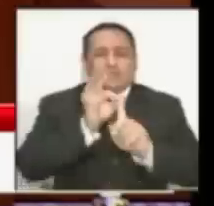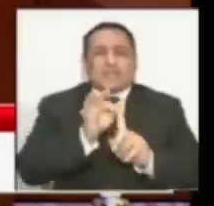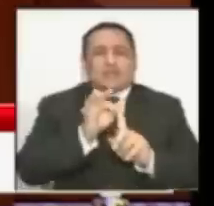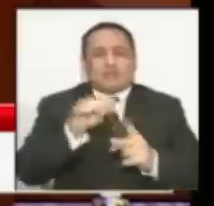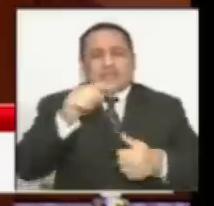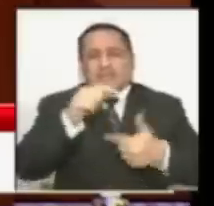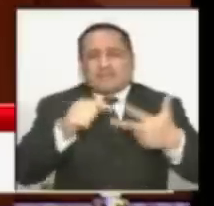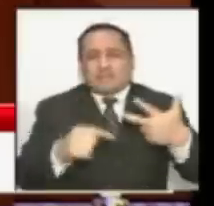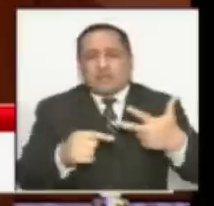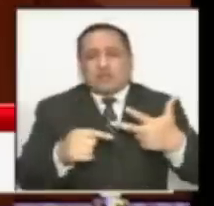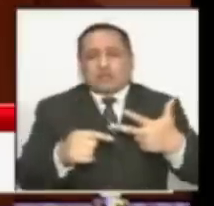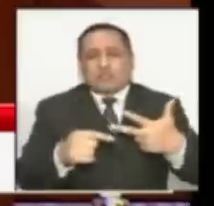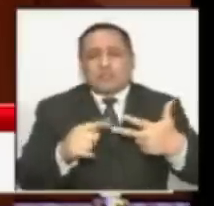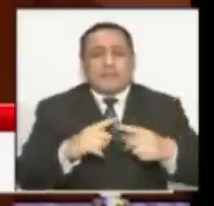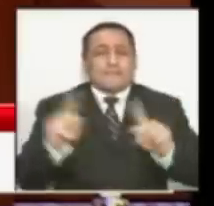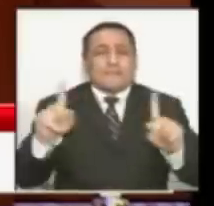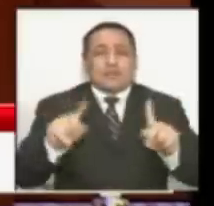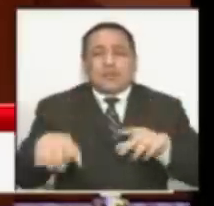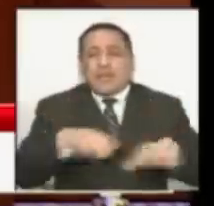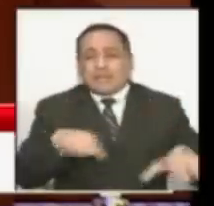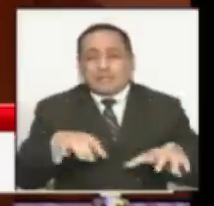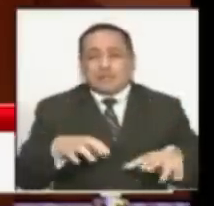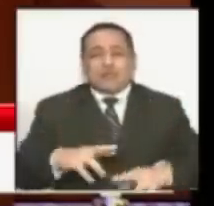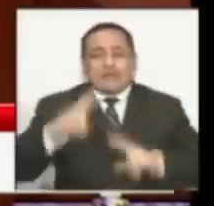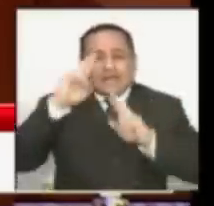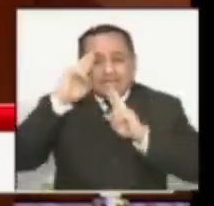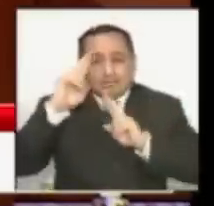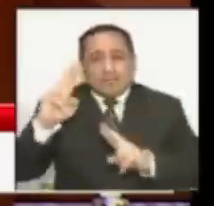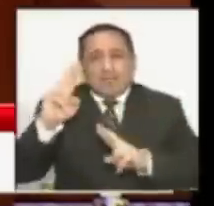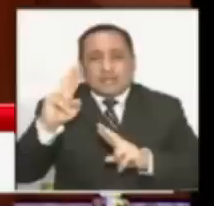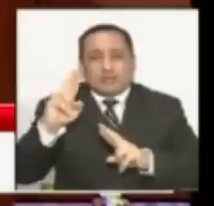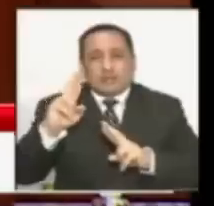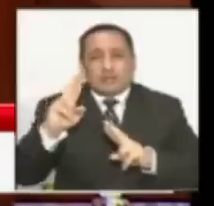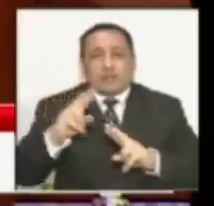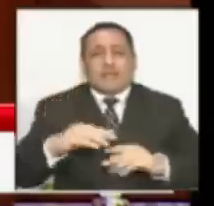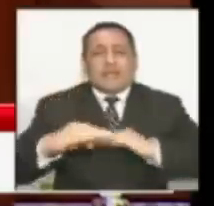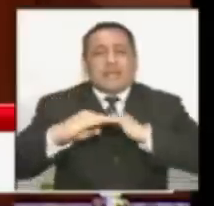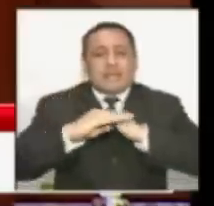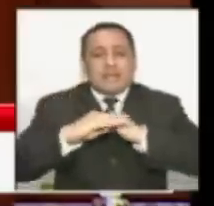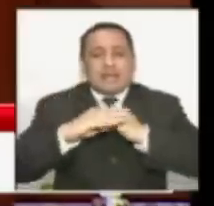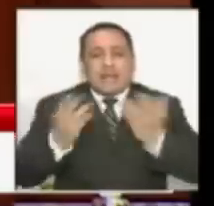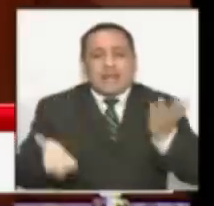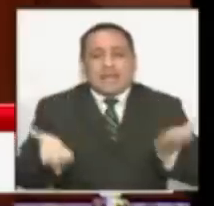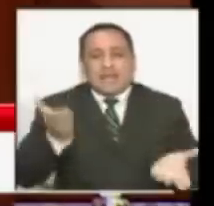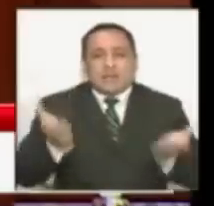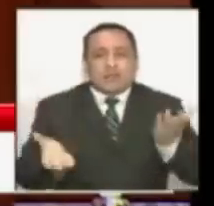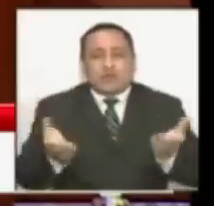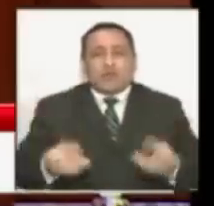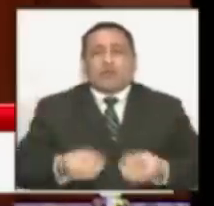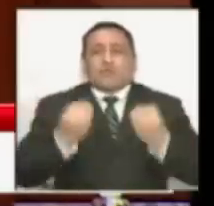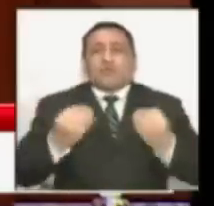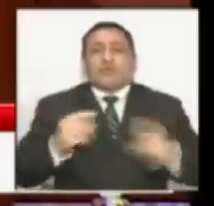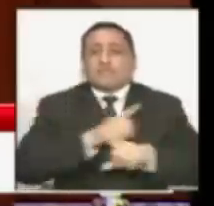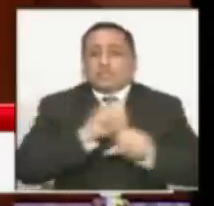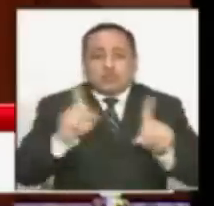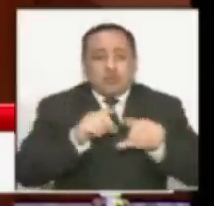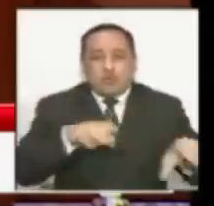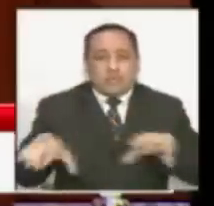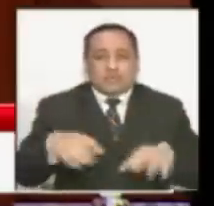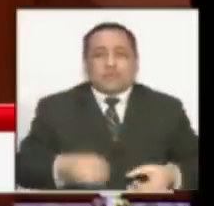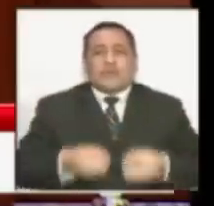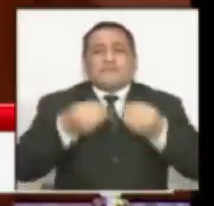entre esas demandas, pero haciéndolo respetando la estabilidad y el equilibrio, porque si no lo